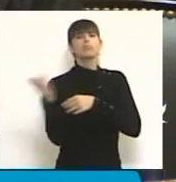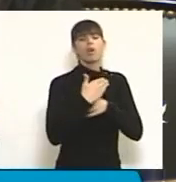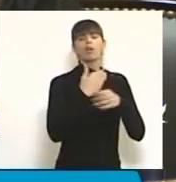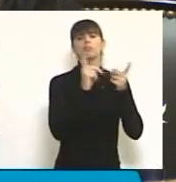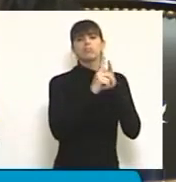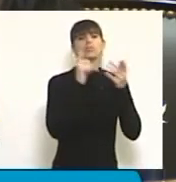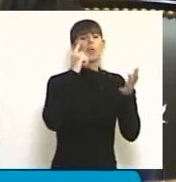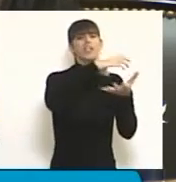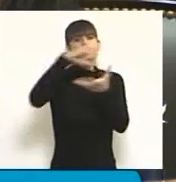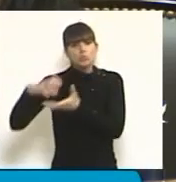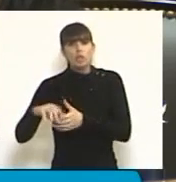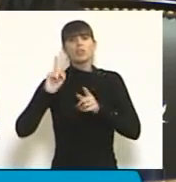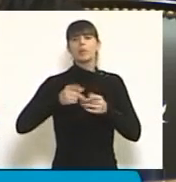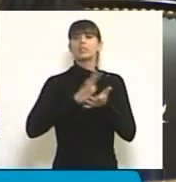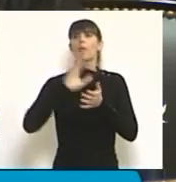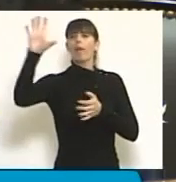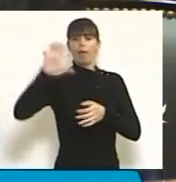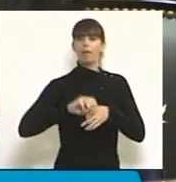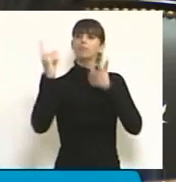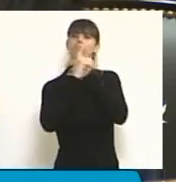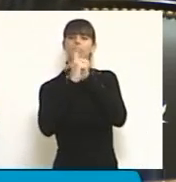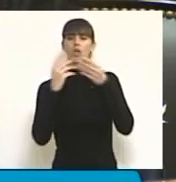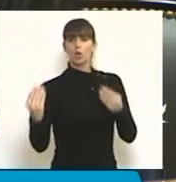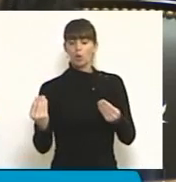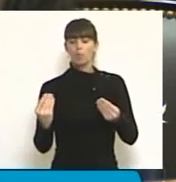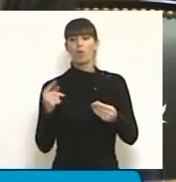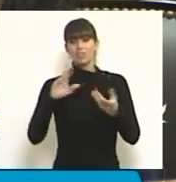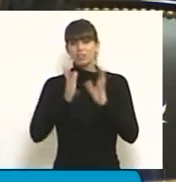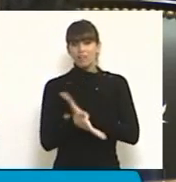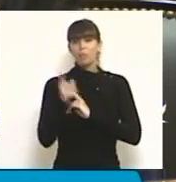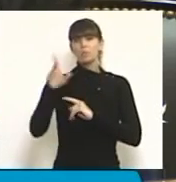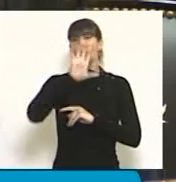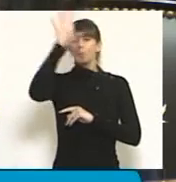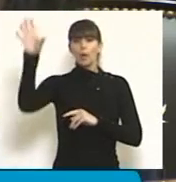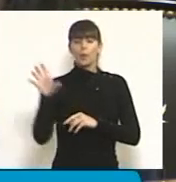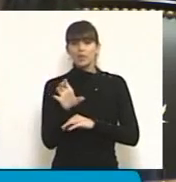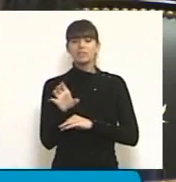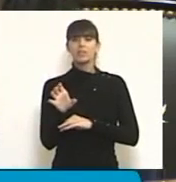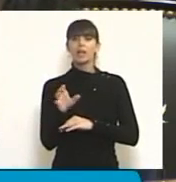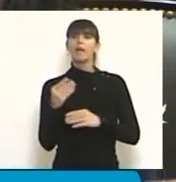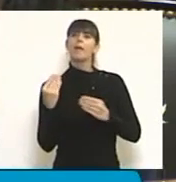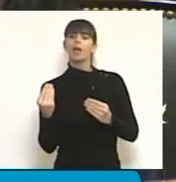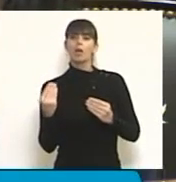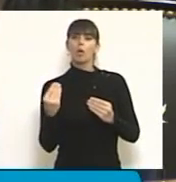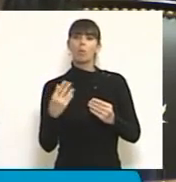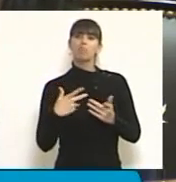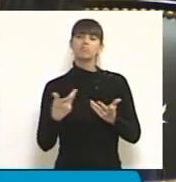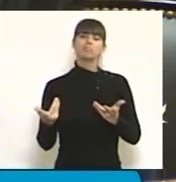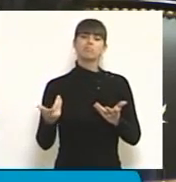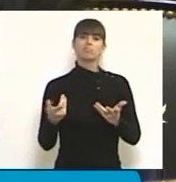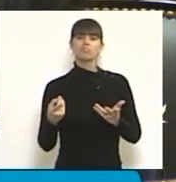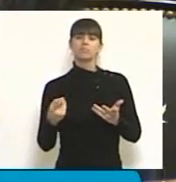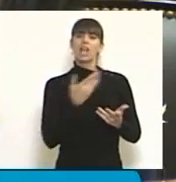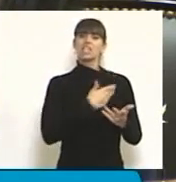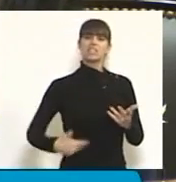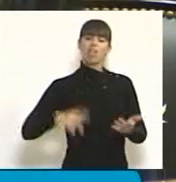e interjurisdiccionales. Así, las provincias pasan a ser una especie de convidados de piedra